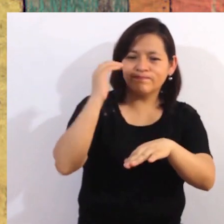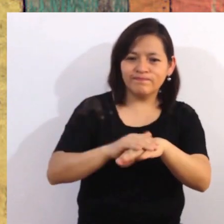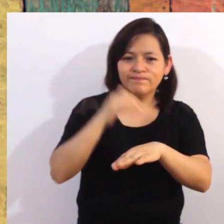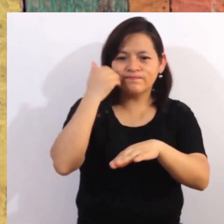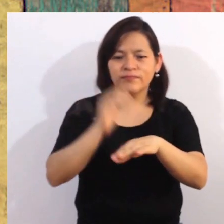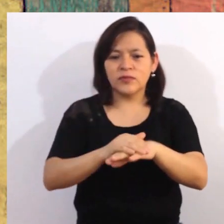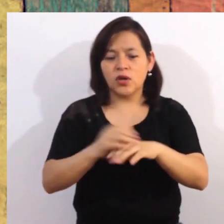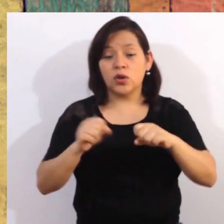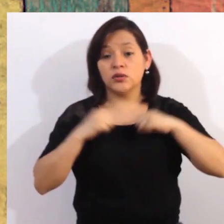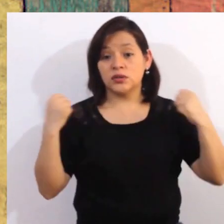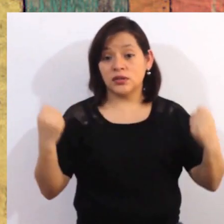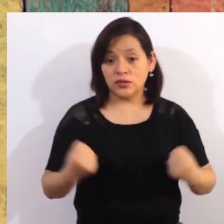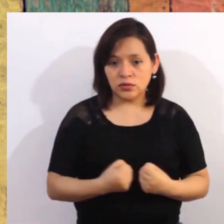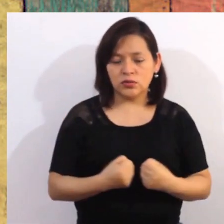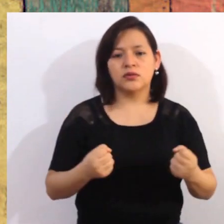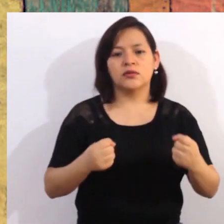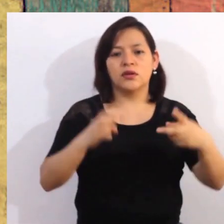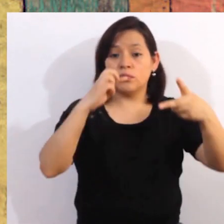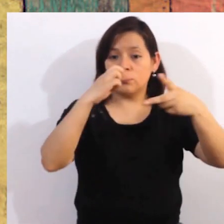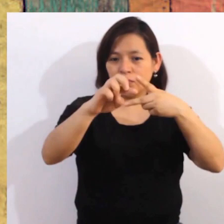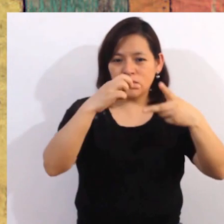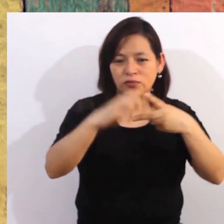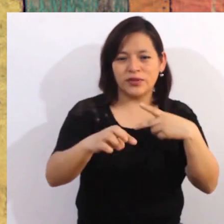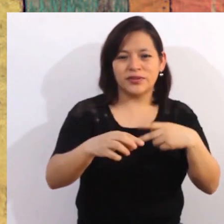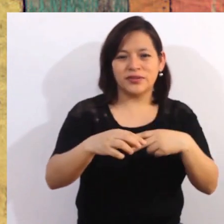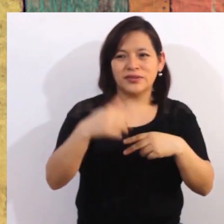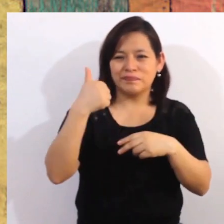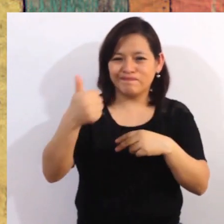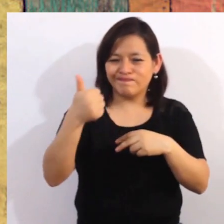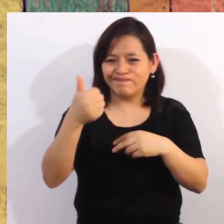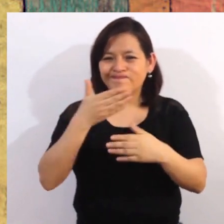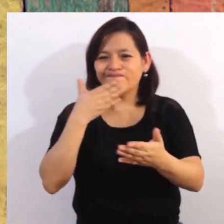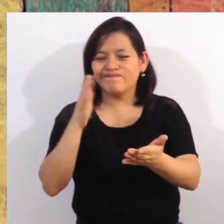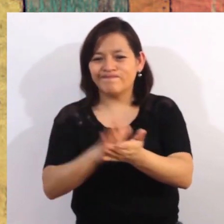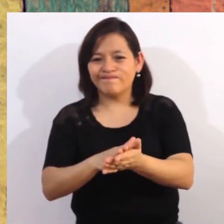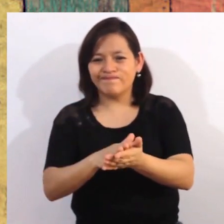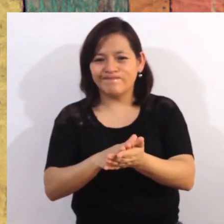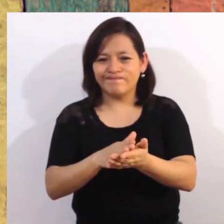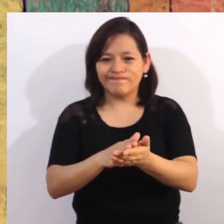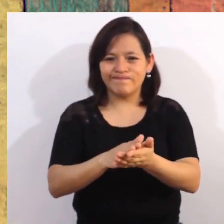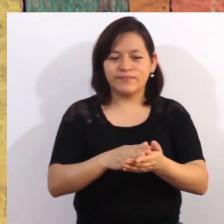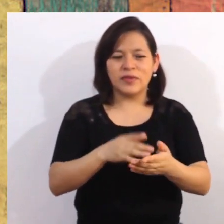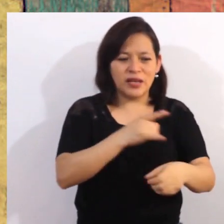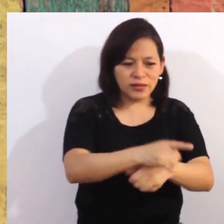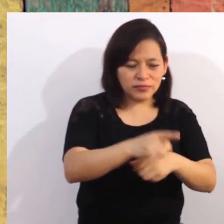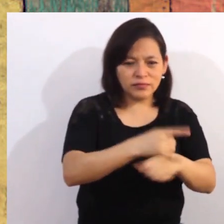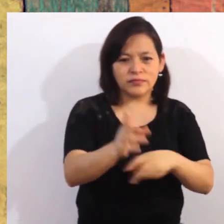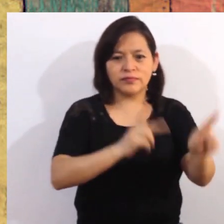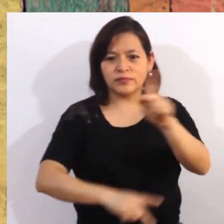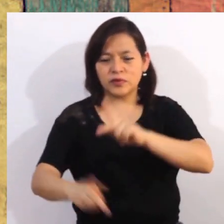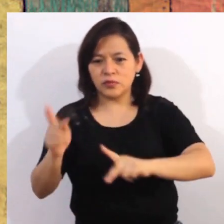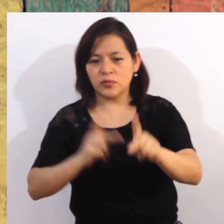sacerdotes, profetas, habían hecho de las suyas y cambiaron el mensaje de Dios, engañando al pueblo en muchas